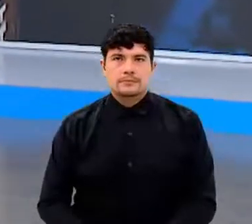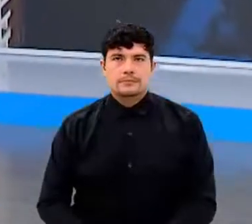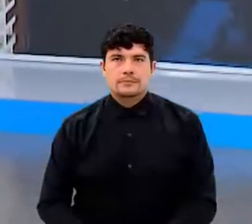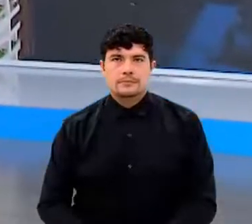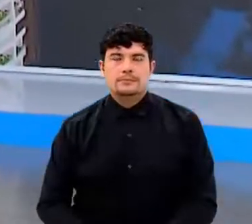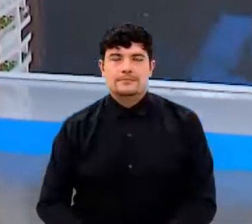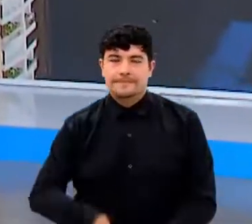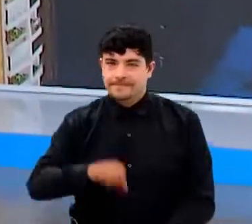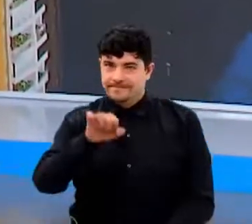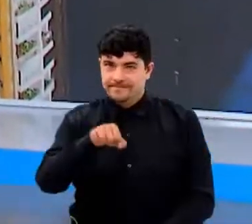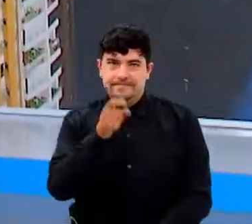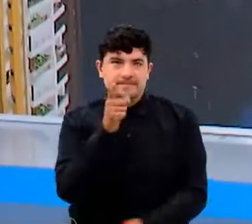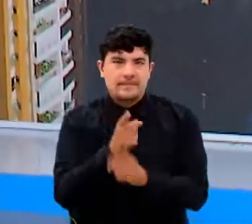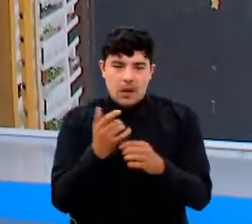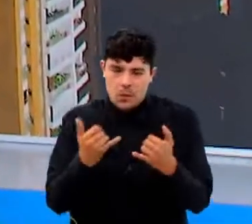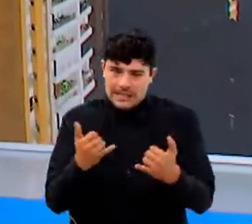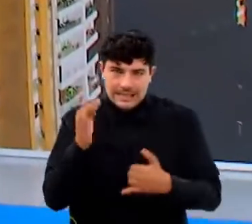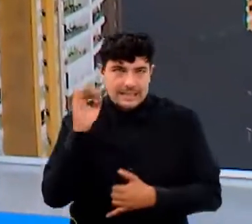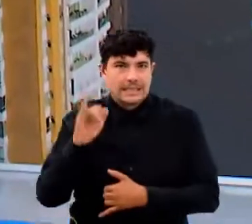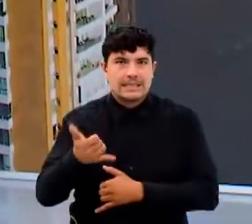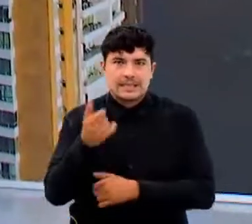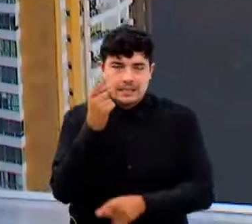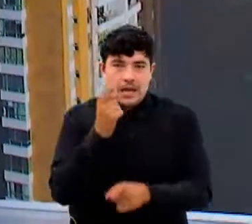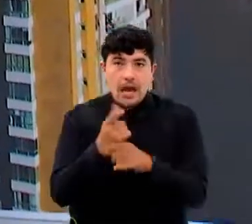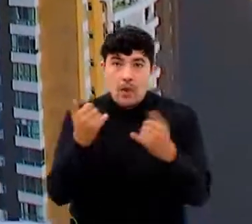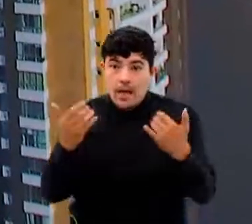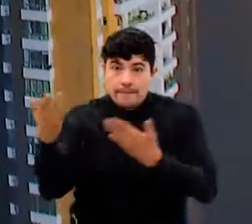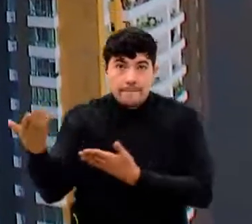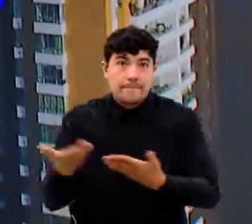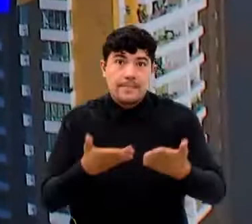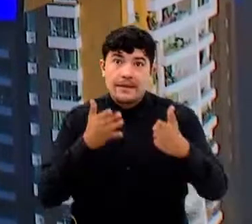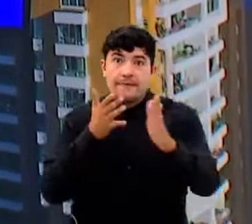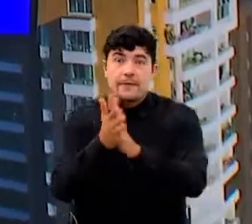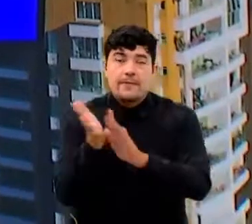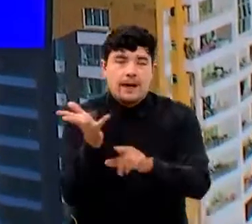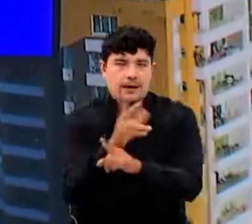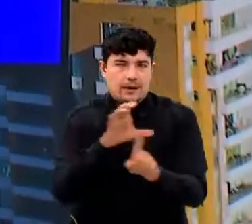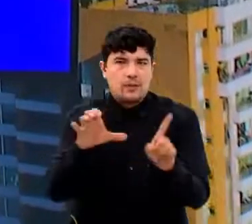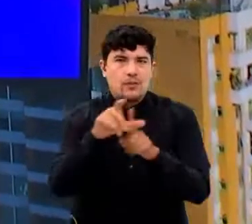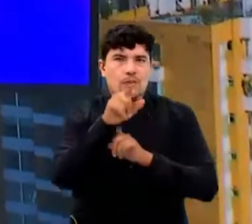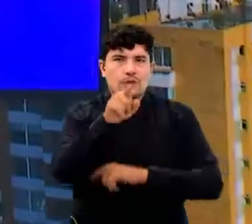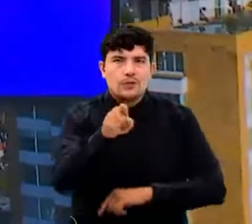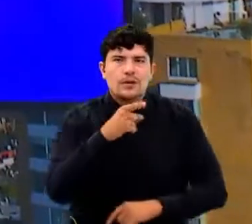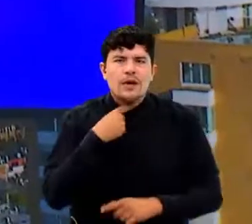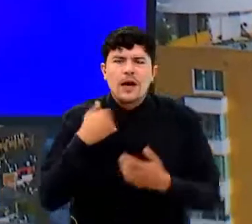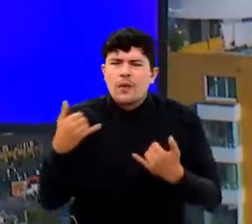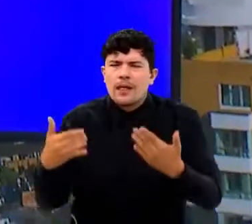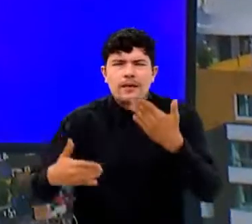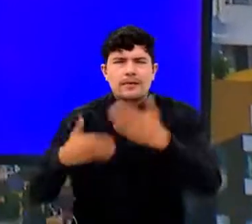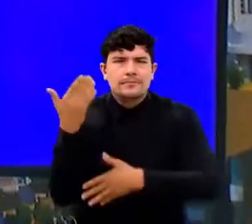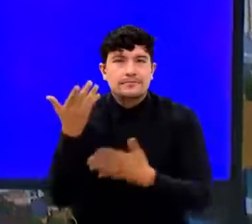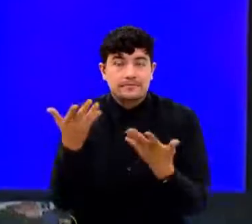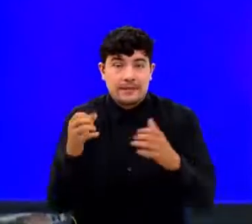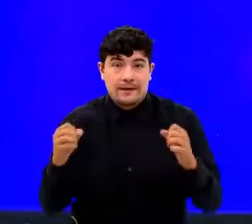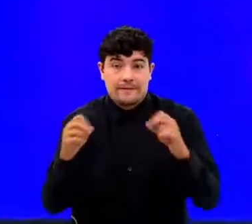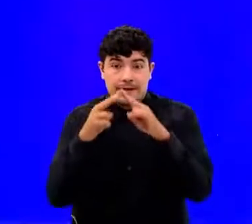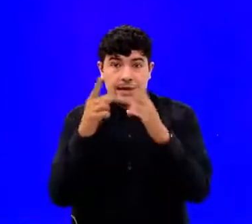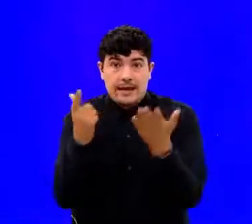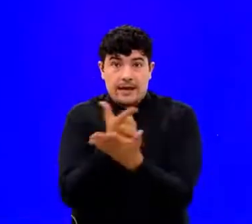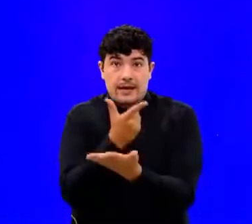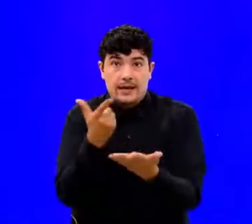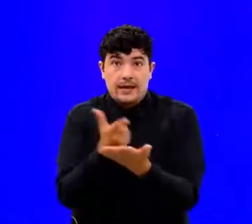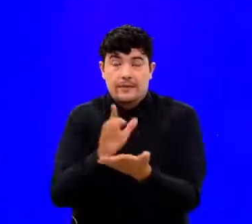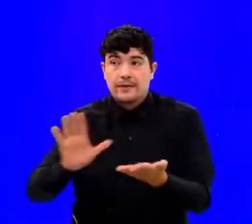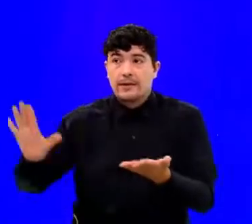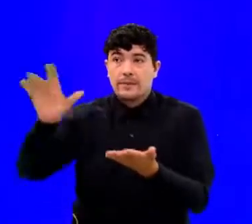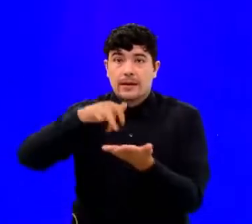Ahora sí, televidentes, bienvenidos a la sección de Arte, Cultura y Entretenimiento. Inicio contándoles que la Feria del Libro en el